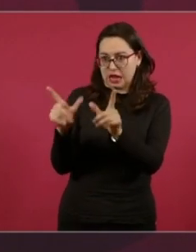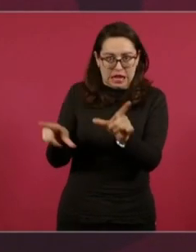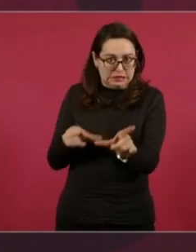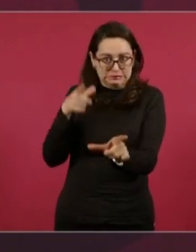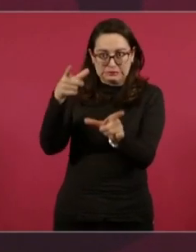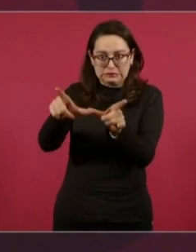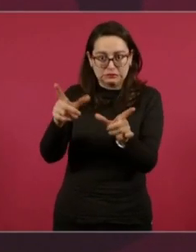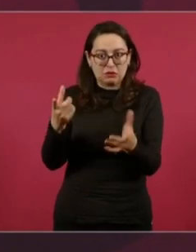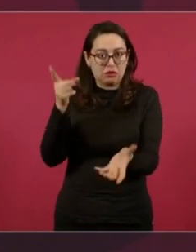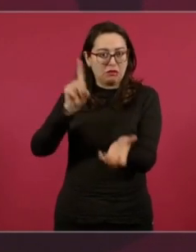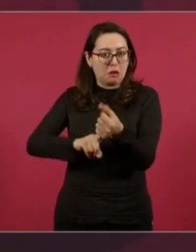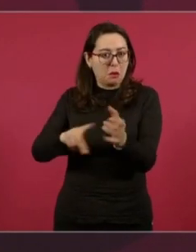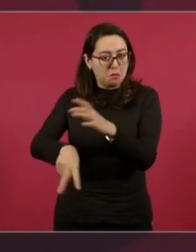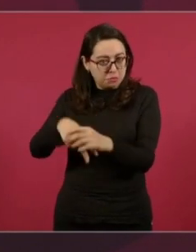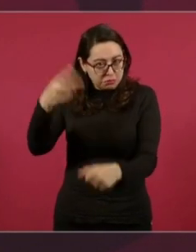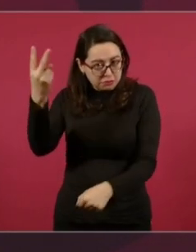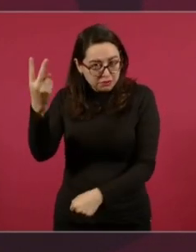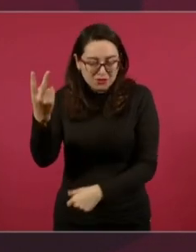Si